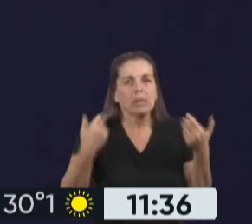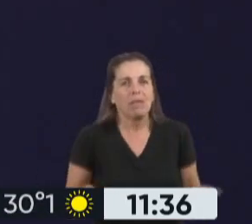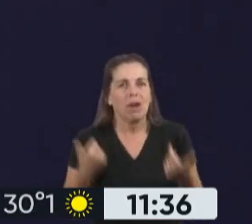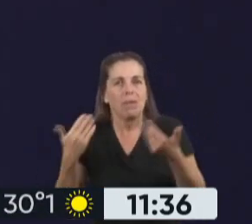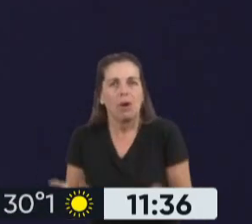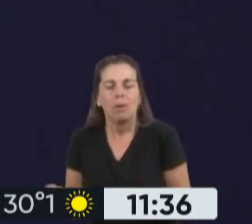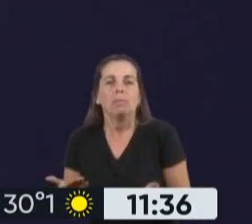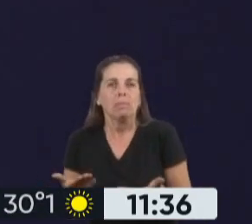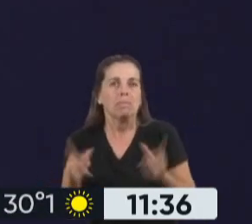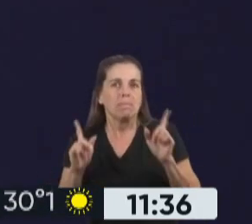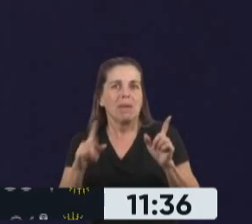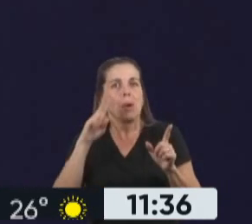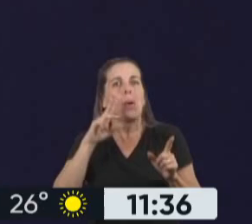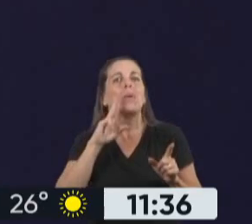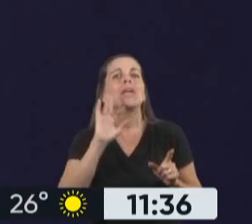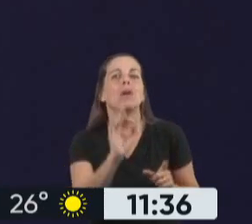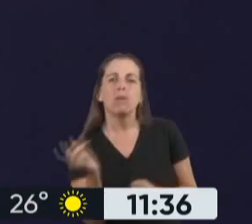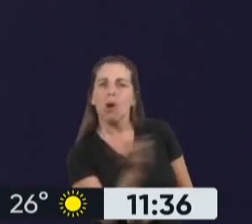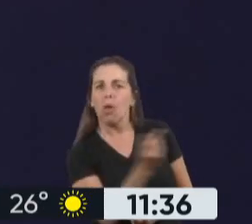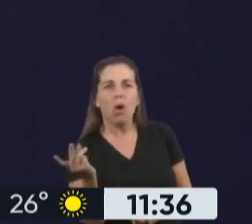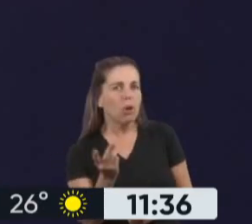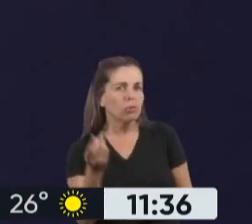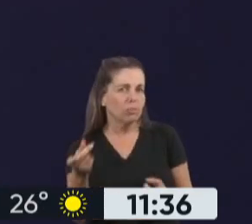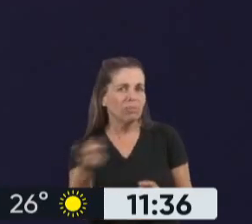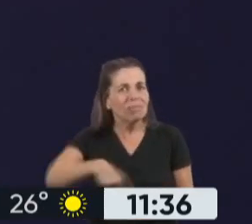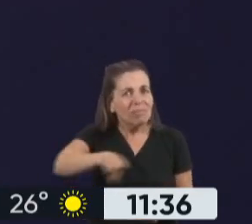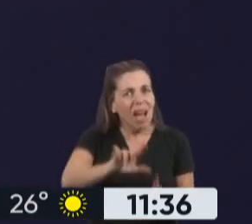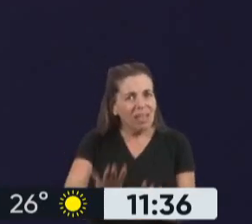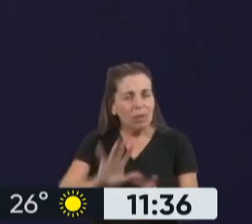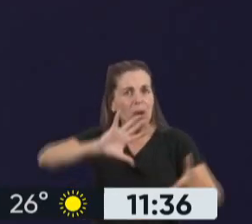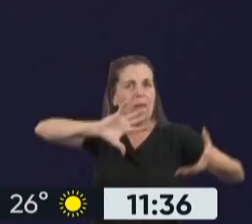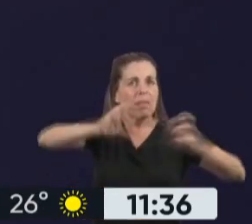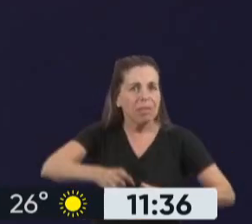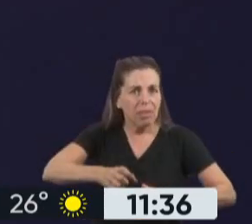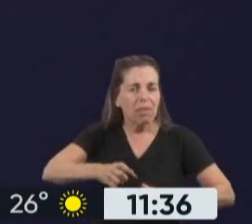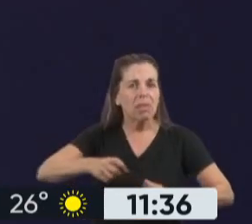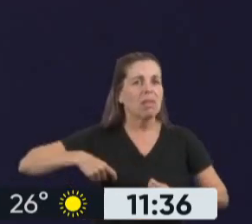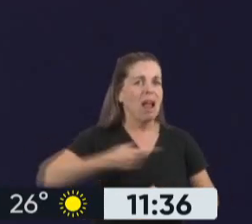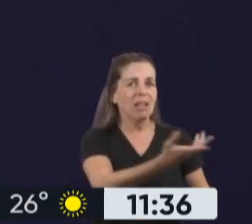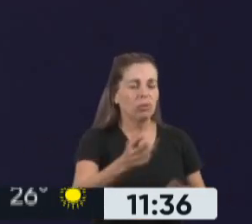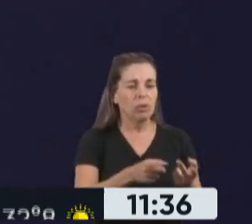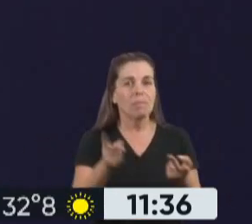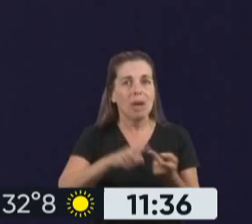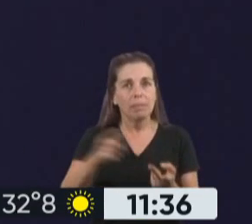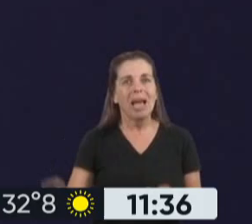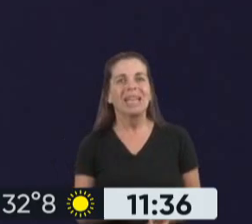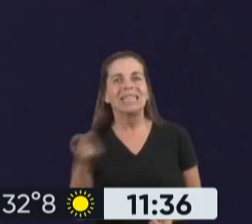unos pocos en perjuicio de la gran mayoría de los argentinos. El gremio de